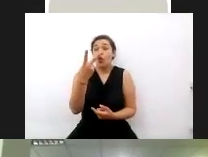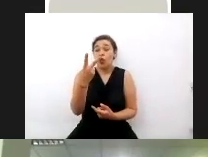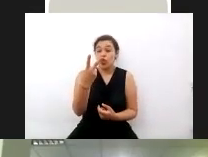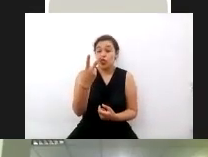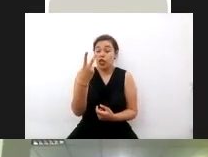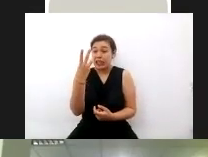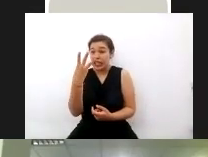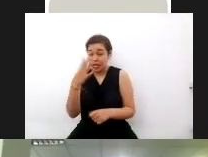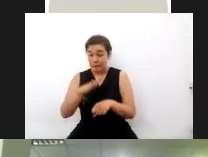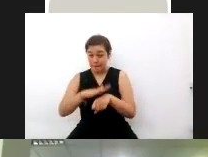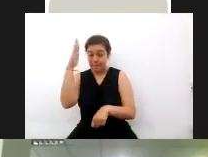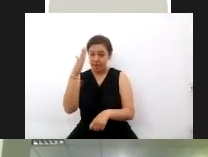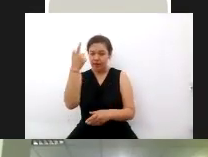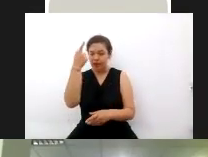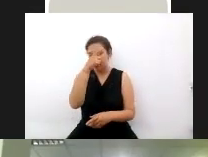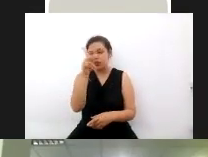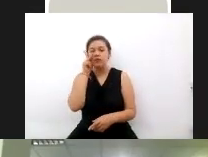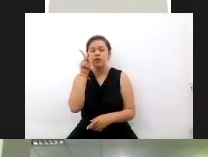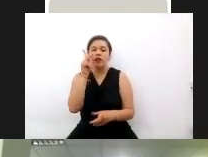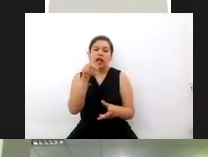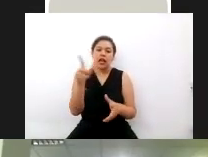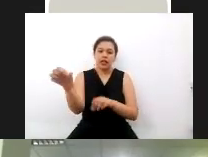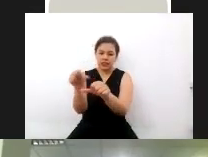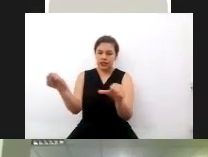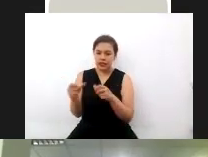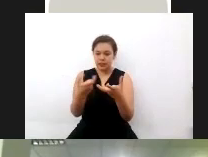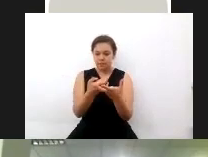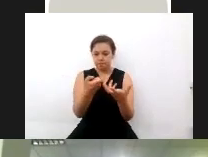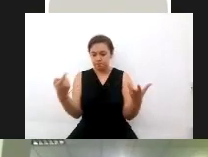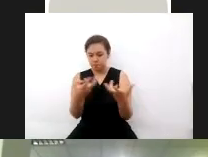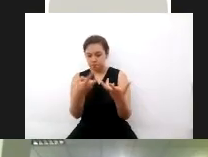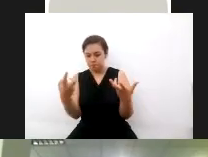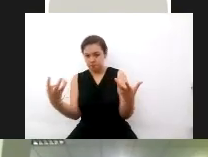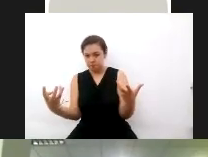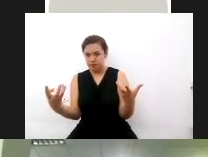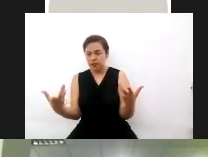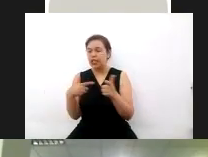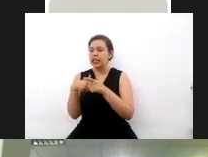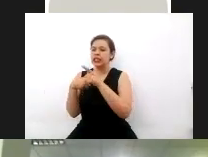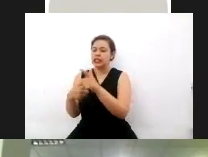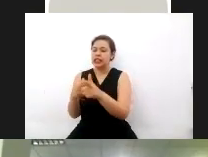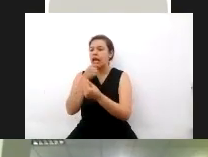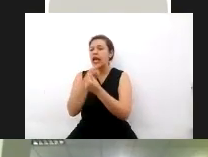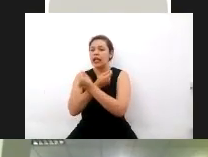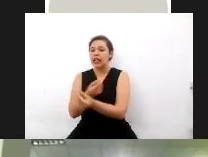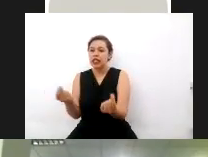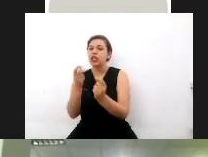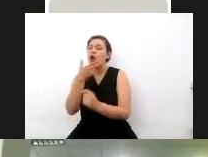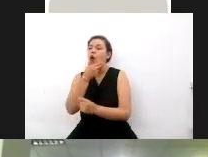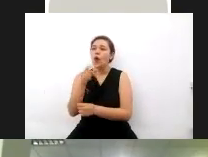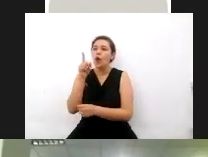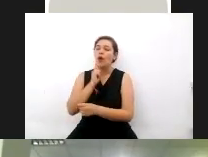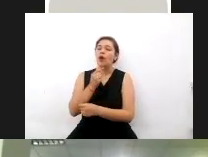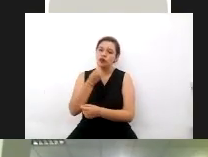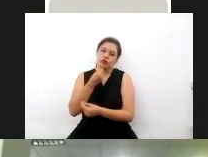se va a llevar nuevamente a la sala de aislamiento y se va a dar seguimiento al niño o niña o niños